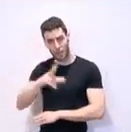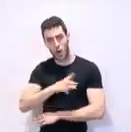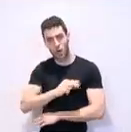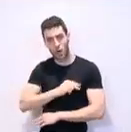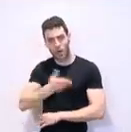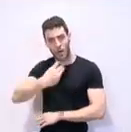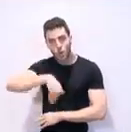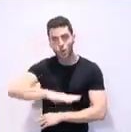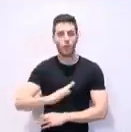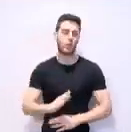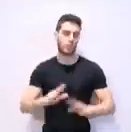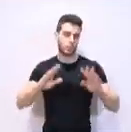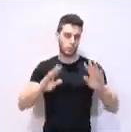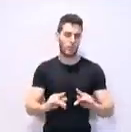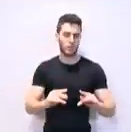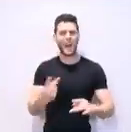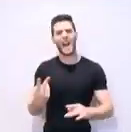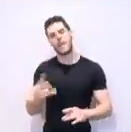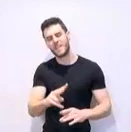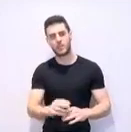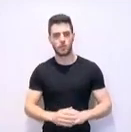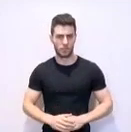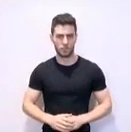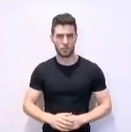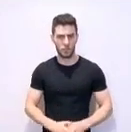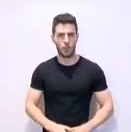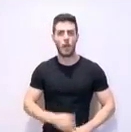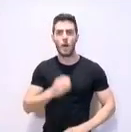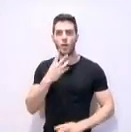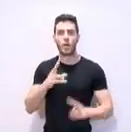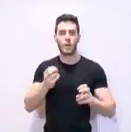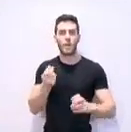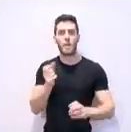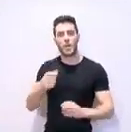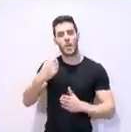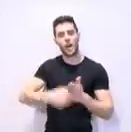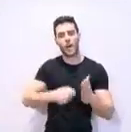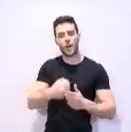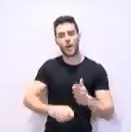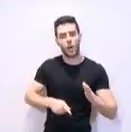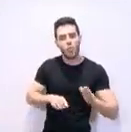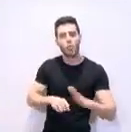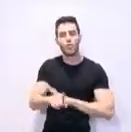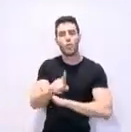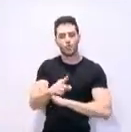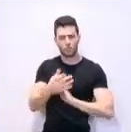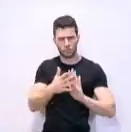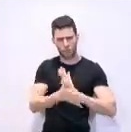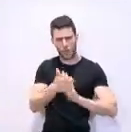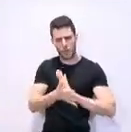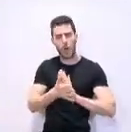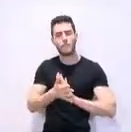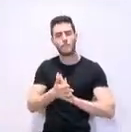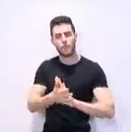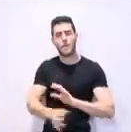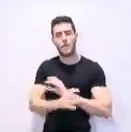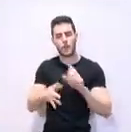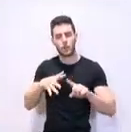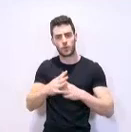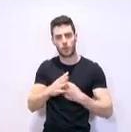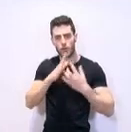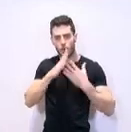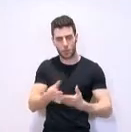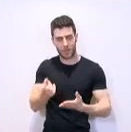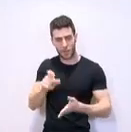concejal. Y bueno, vamos a hablar de escalada de precios y evidentemente se está produciendo una situación de escalada